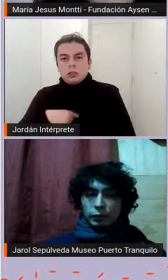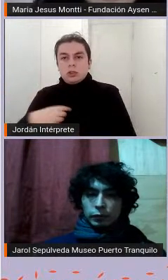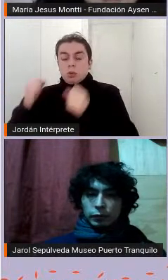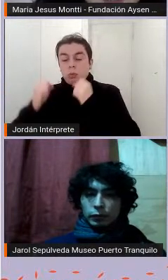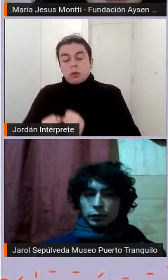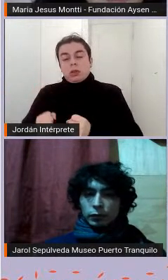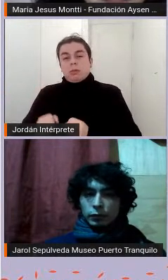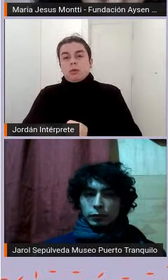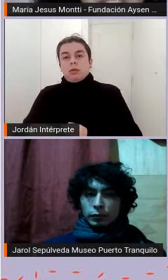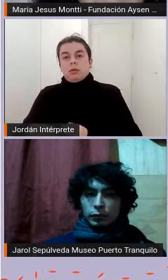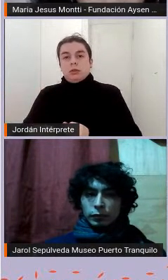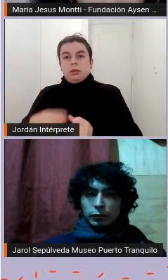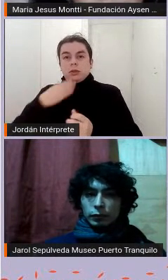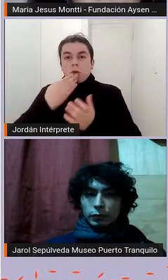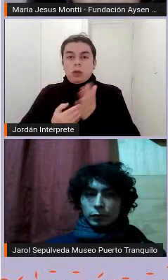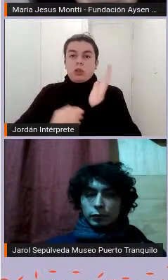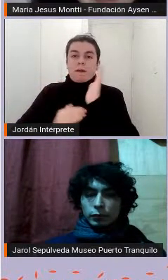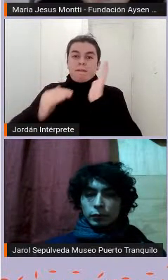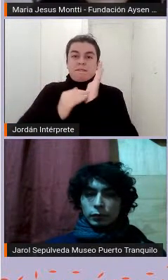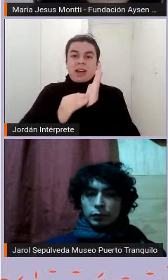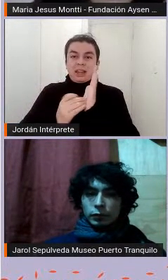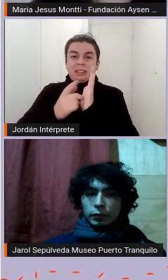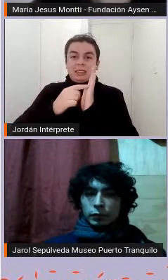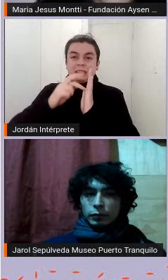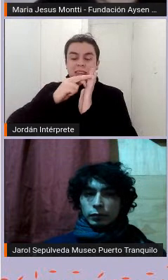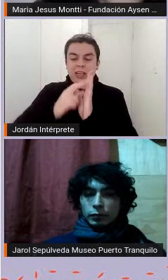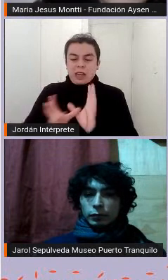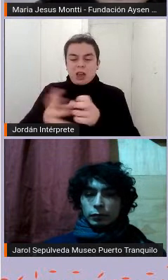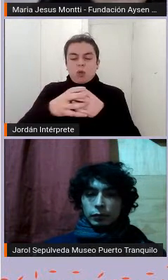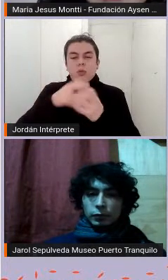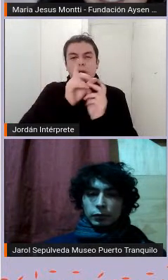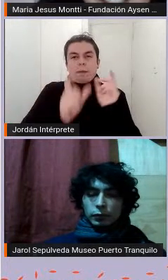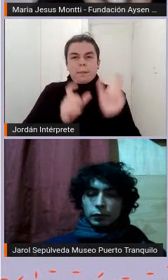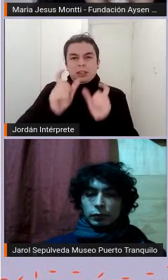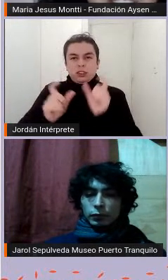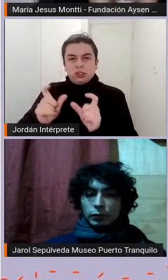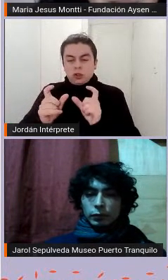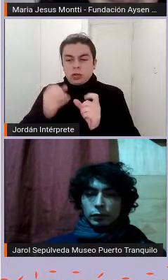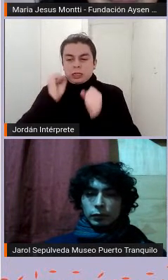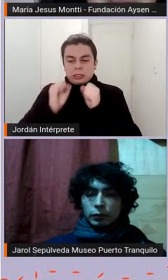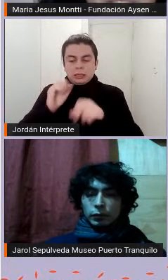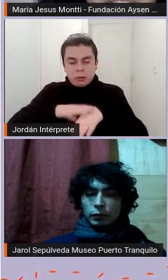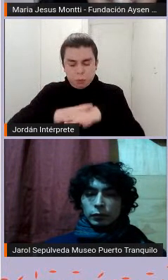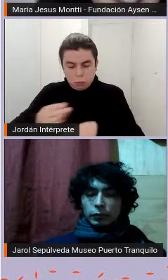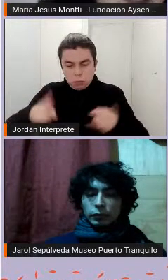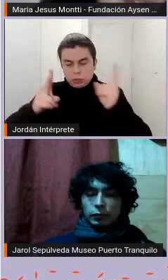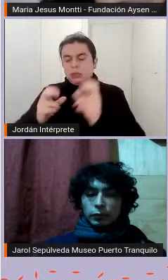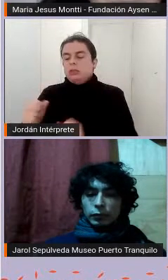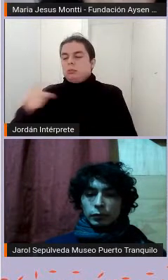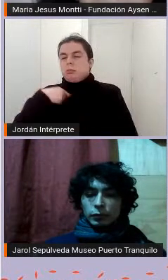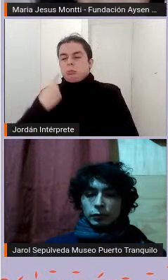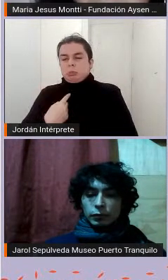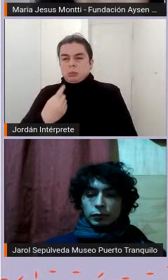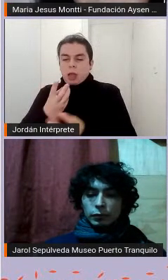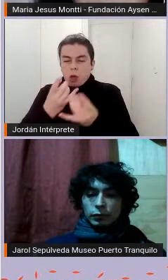en las fases que lo permiten y con el aforo permitido para poder trabajar en esta acción que le comentaba sobre